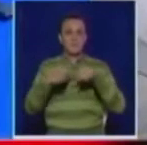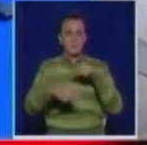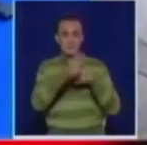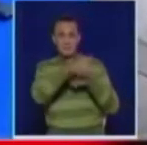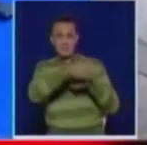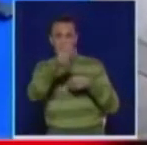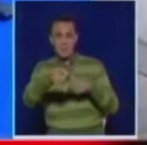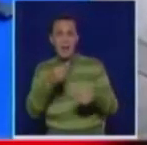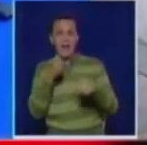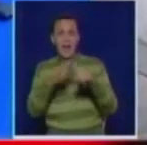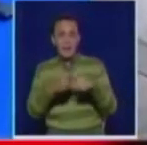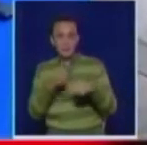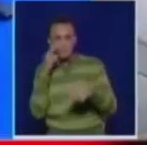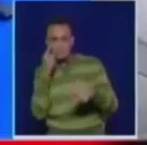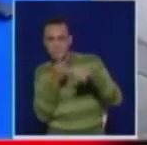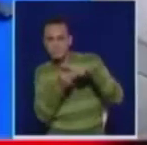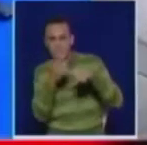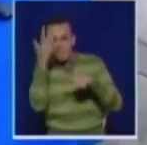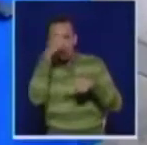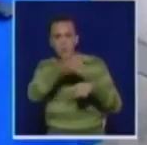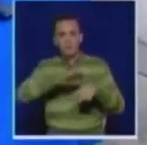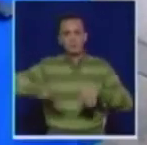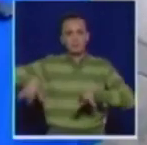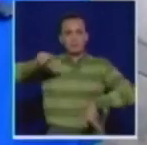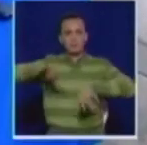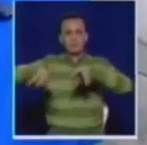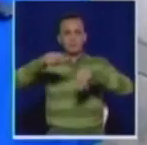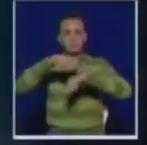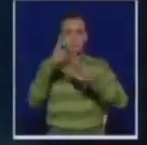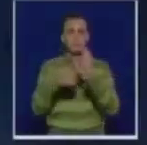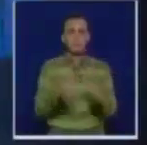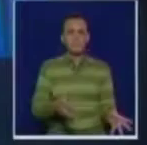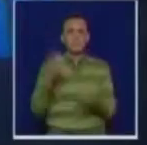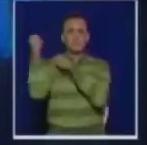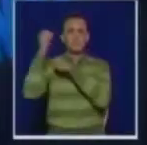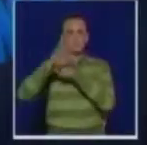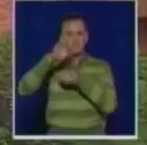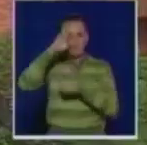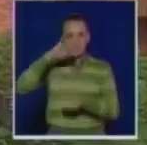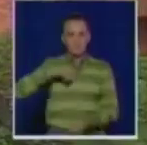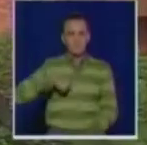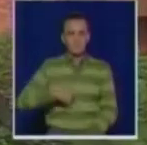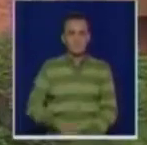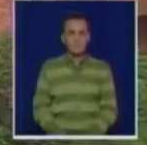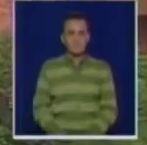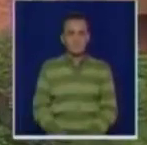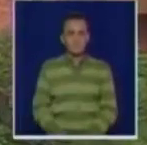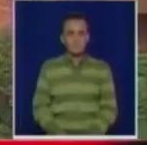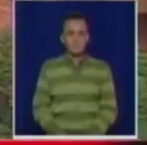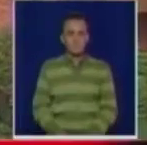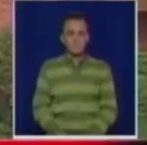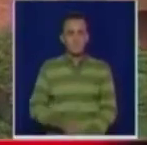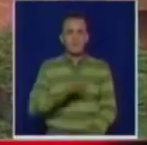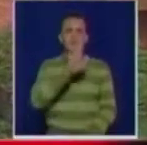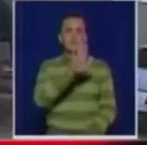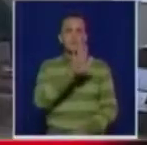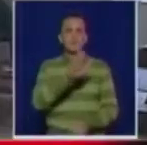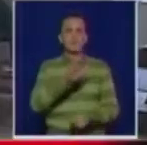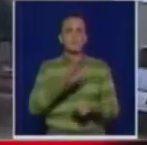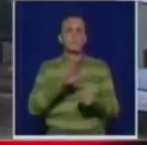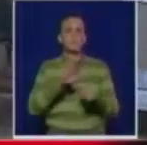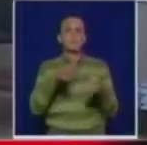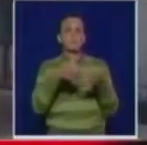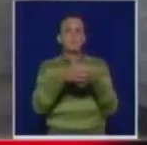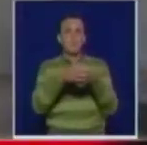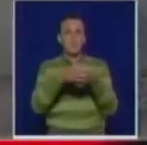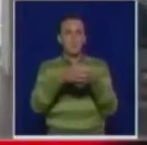armada. Las joyas y los aprehendidos fueron dejados a disposición de las autoridades. Como en muy pocos centros médicos del país, en Cali ya